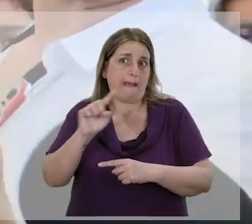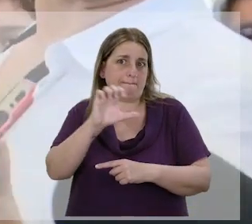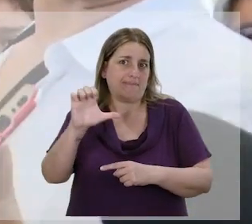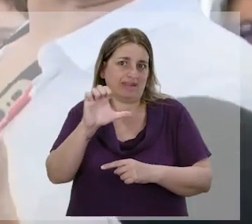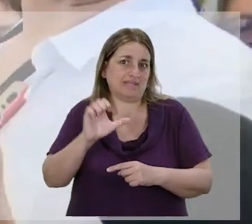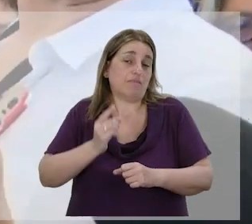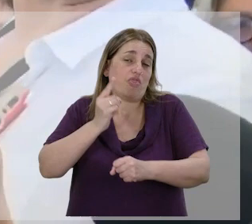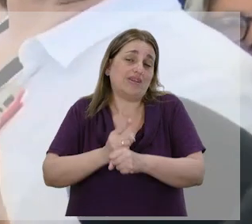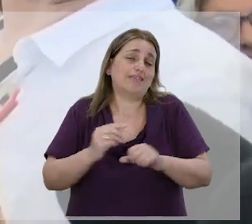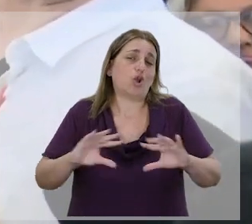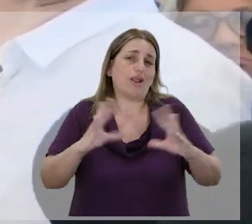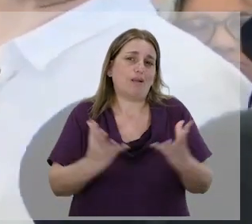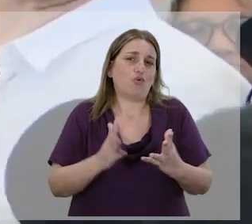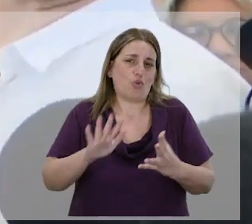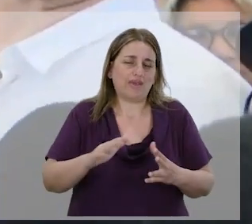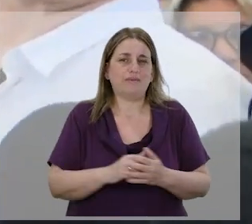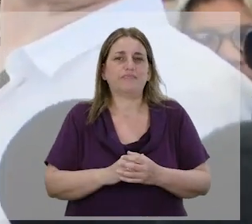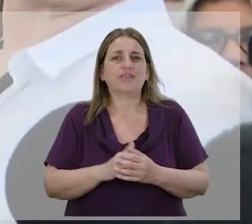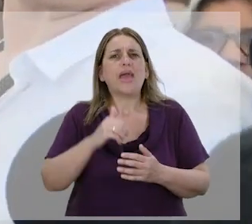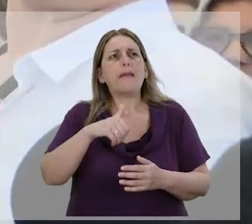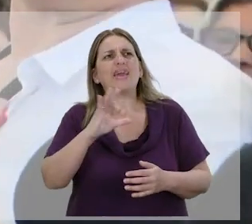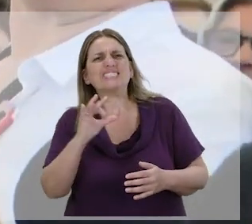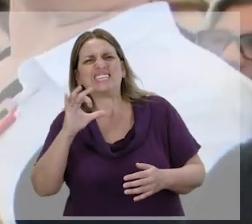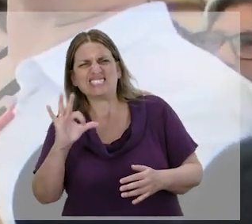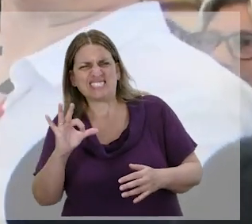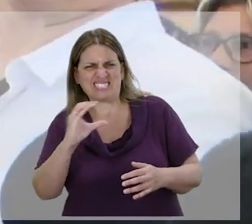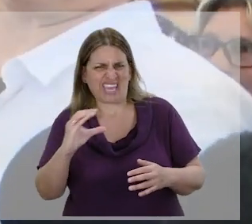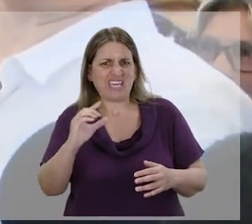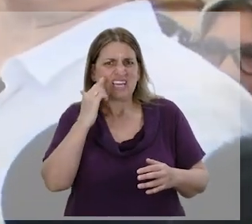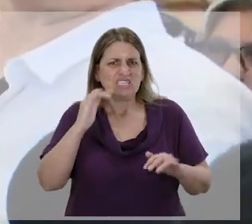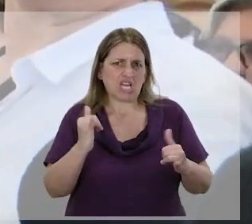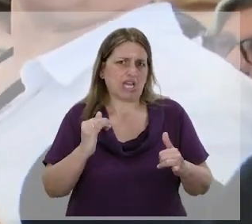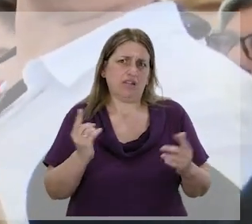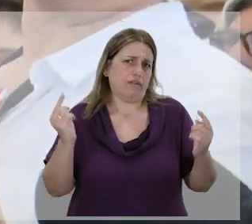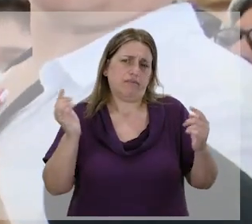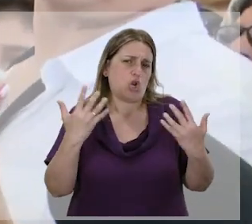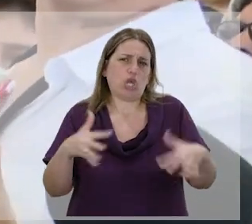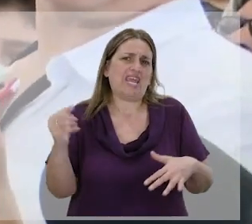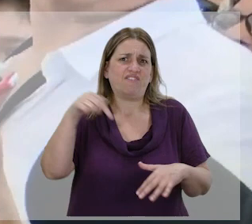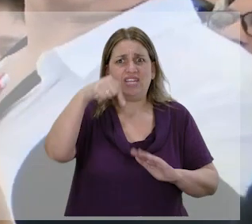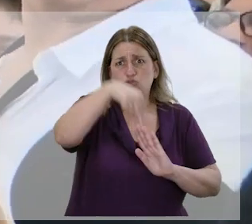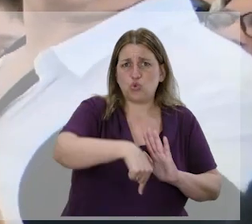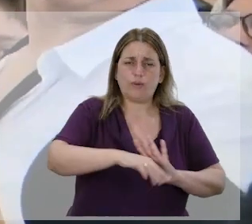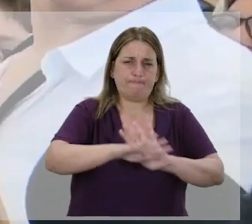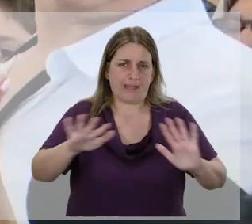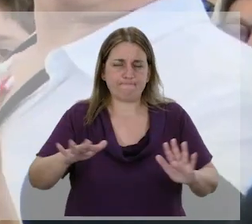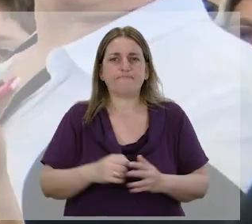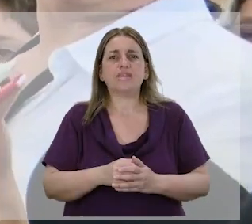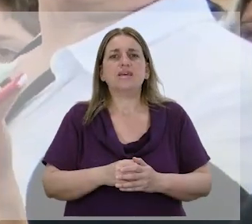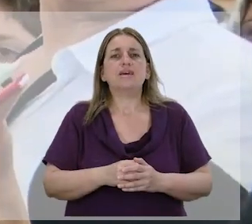algunas compañías que tomaron decisiones estratégicas en el mundo. Creo que es MSC la que tomó una decisión de no venir al